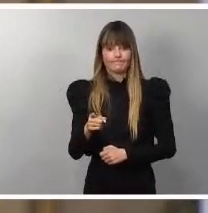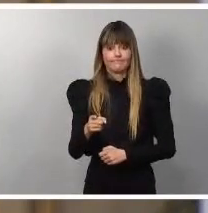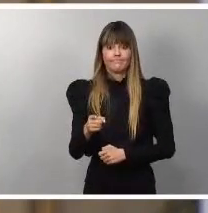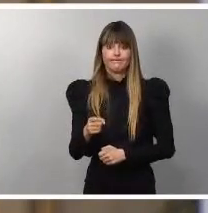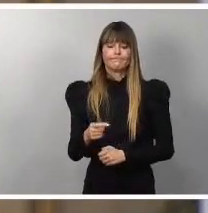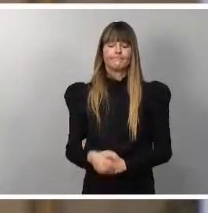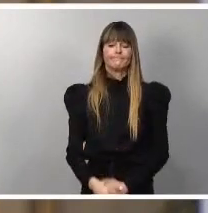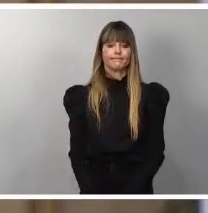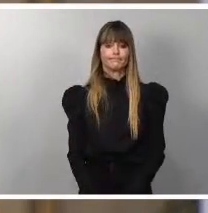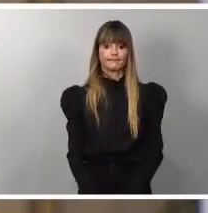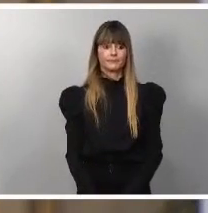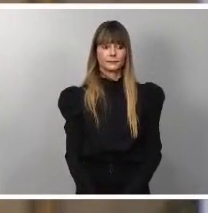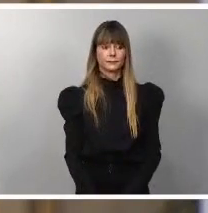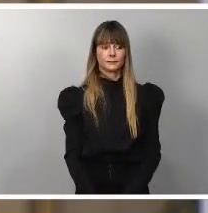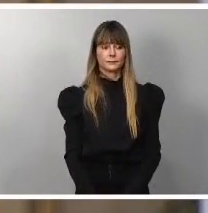políticas.